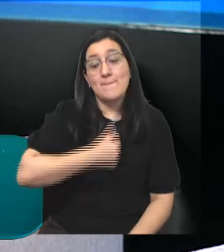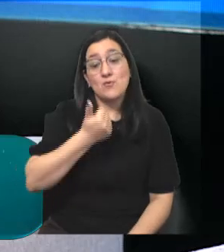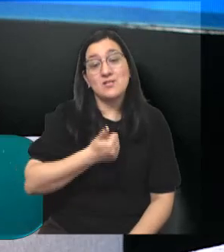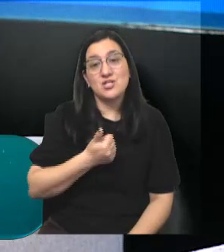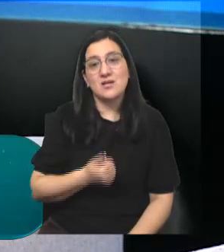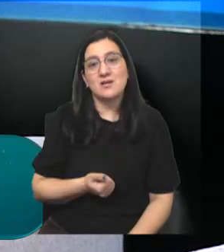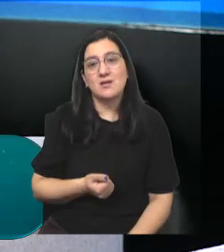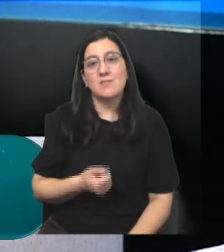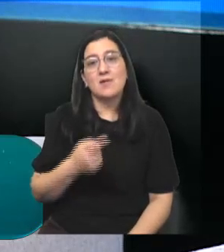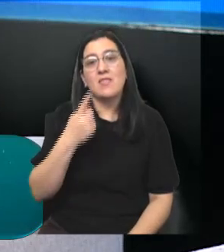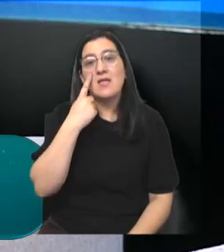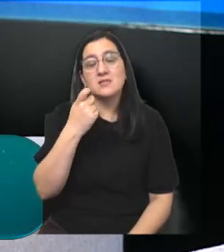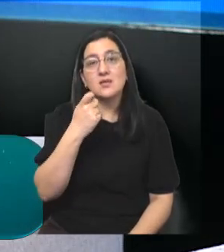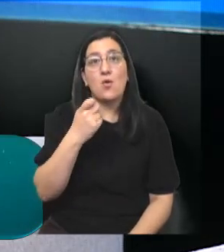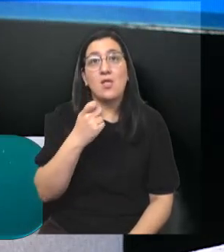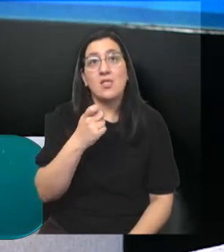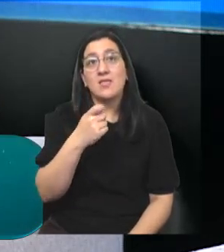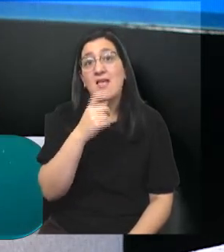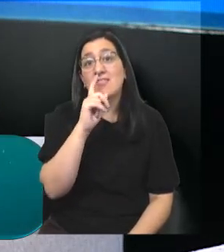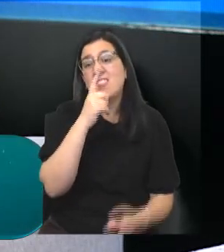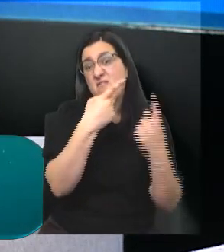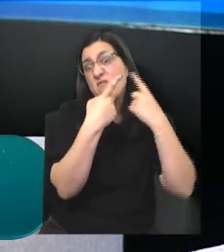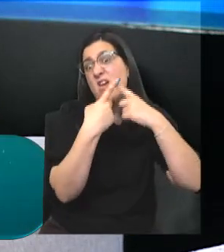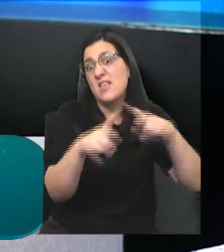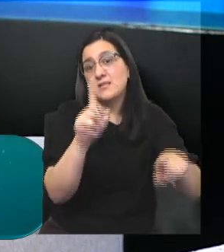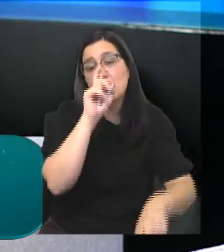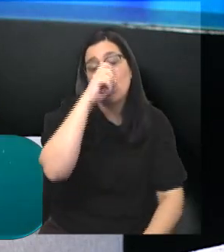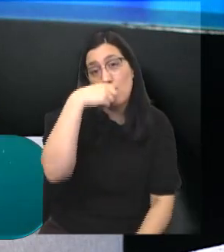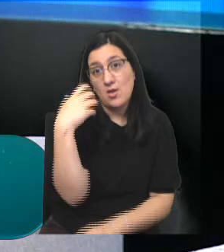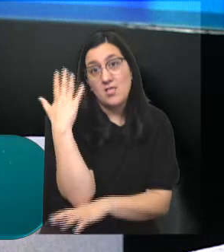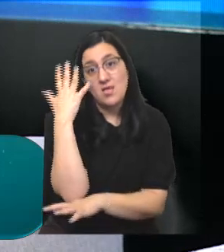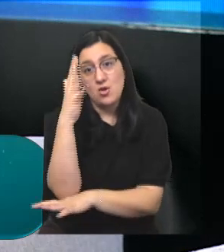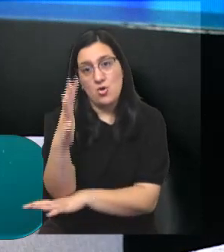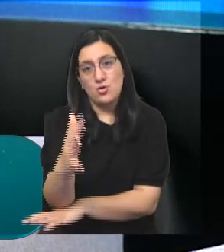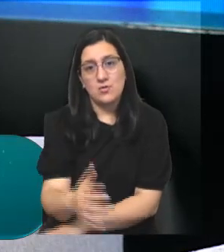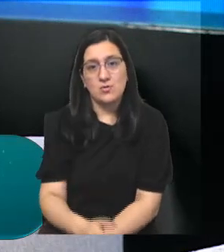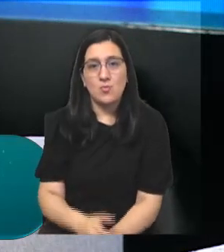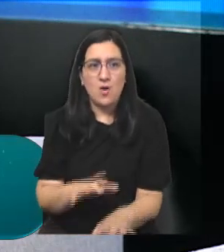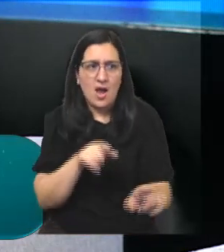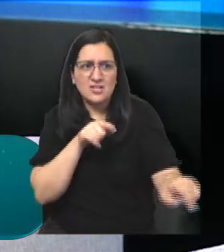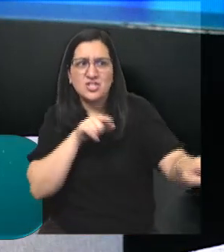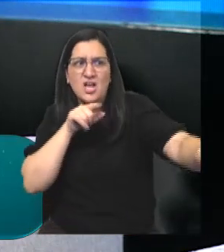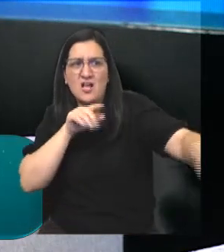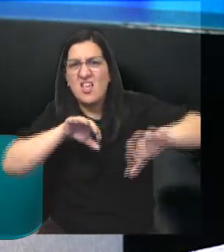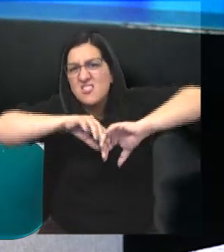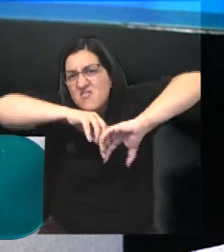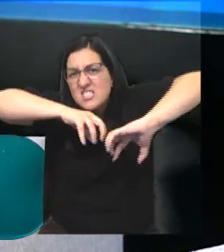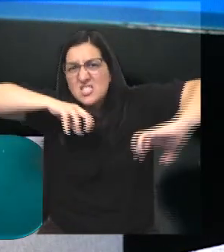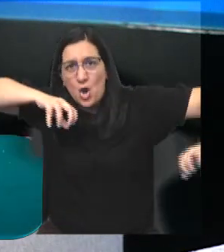abonar la diferencia entre Montevideo y el interior, viste, haciendo como esa